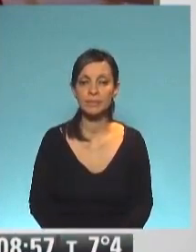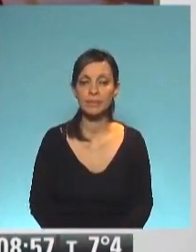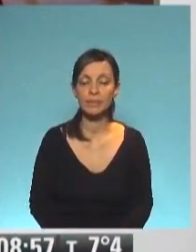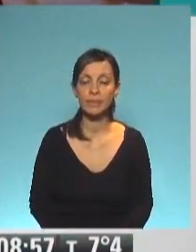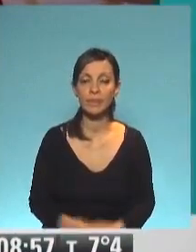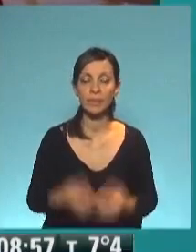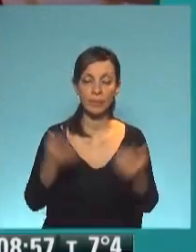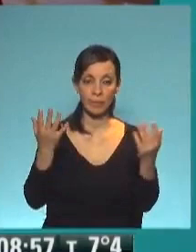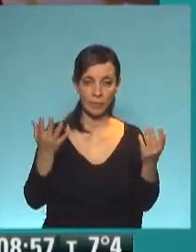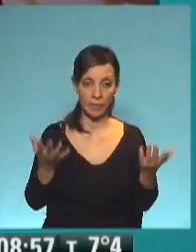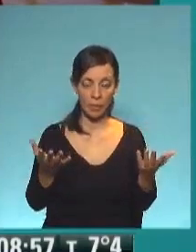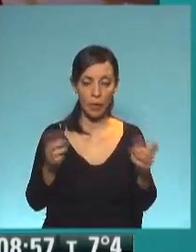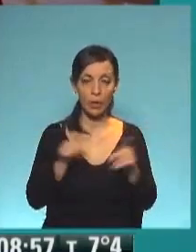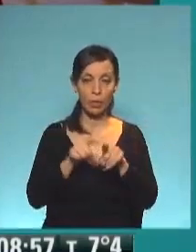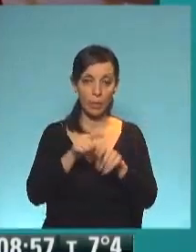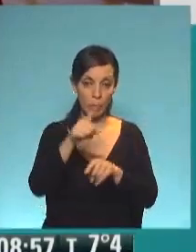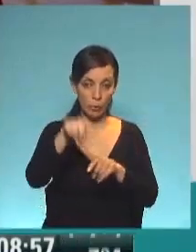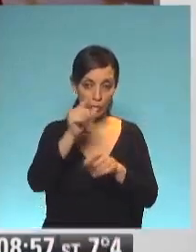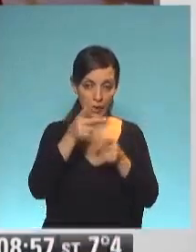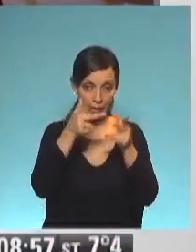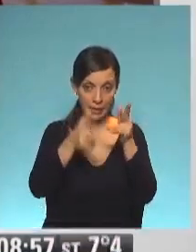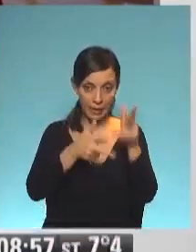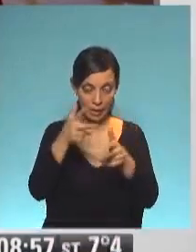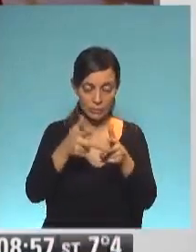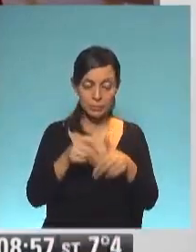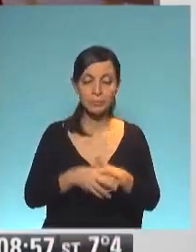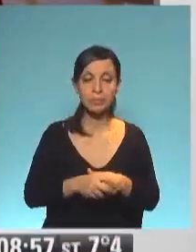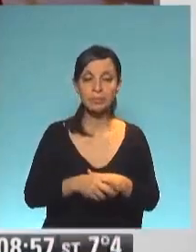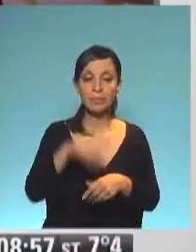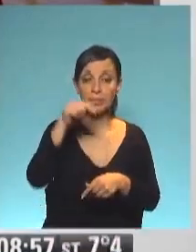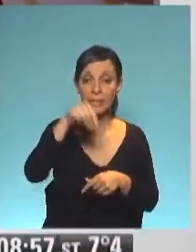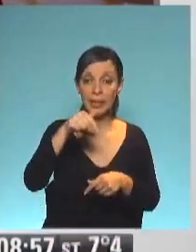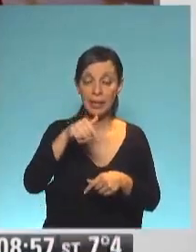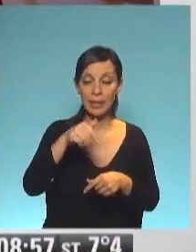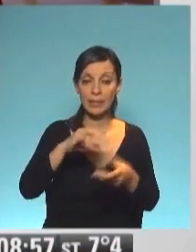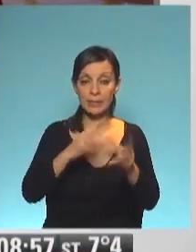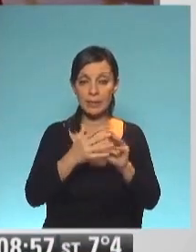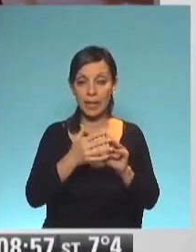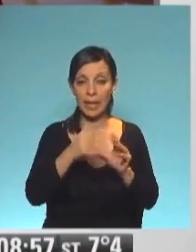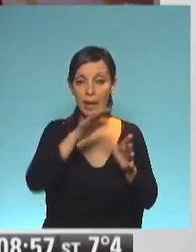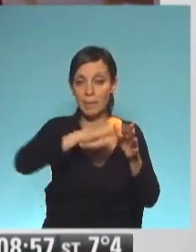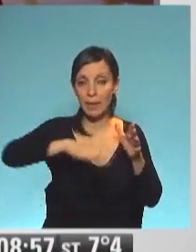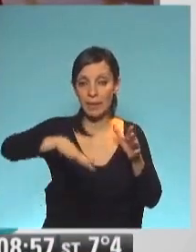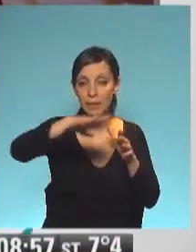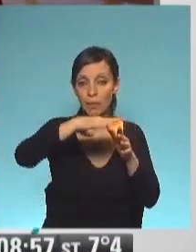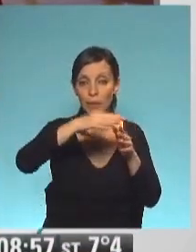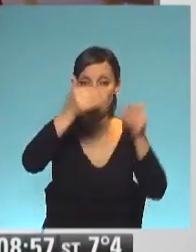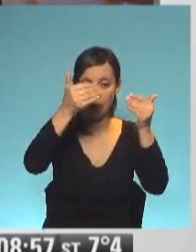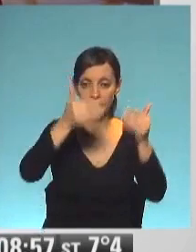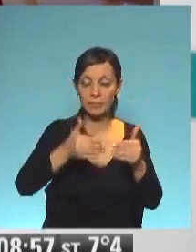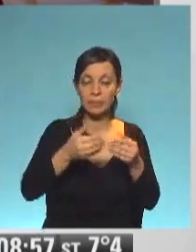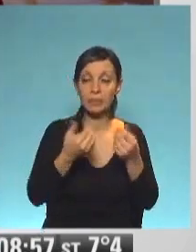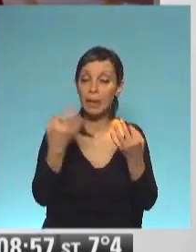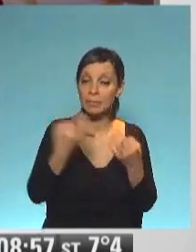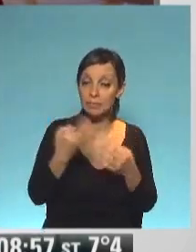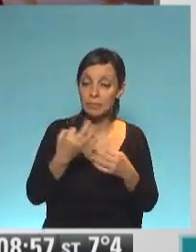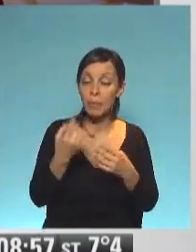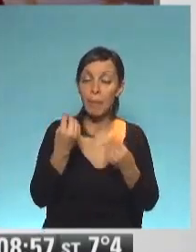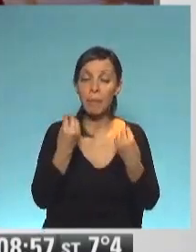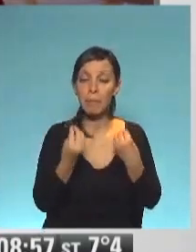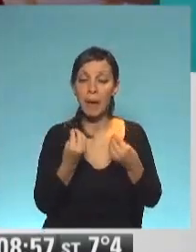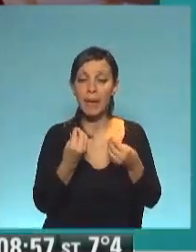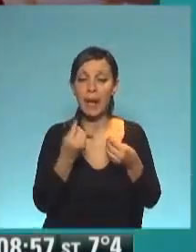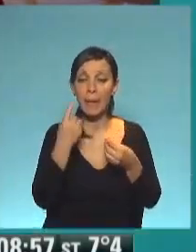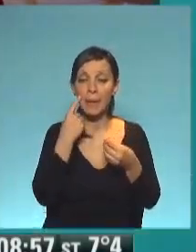Bueno, como estaban mencionando ustedes, esta plataforma va a ser fundamental para diseñar y además evaluar